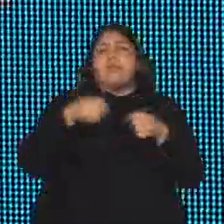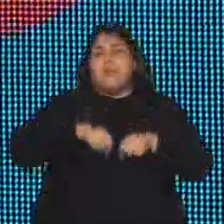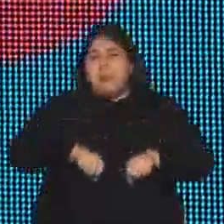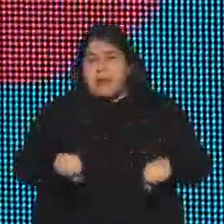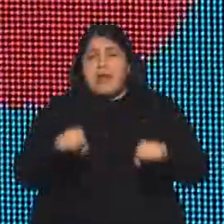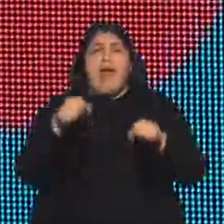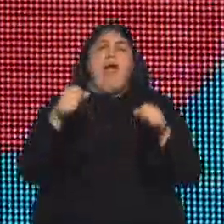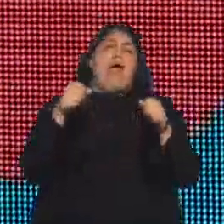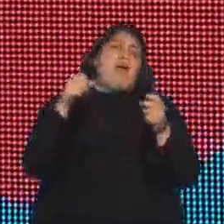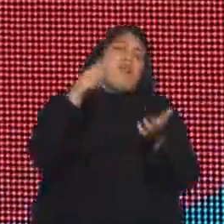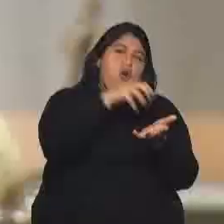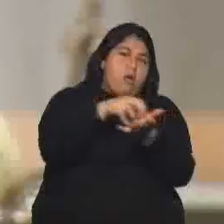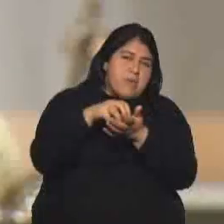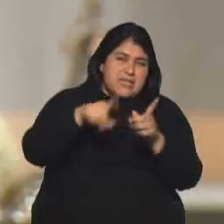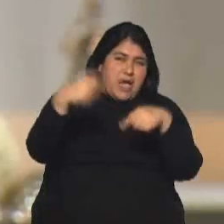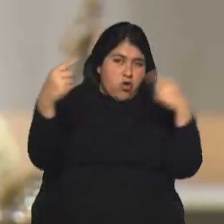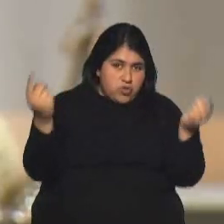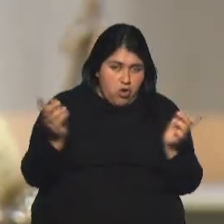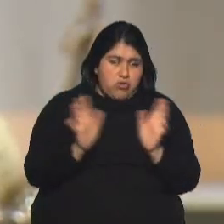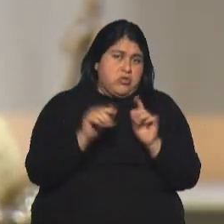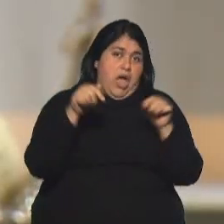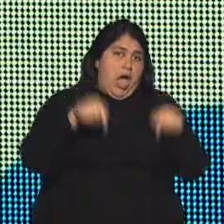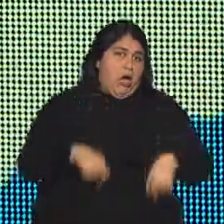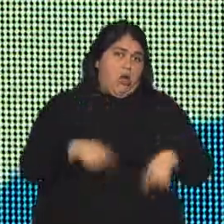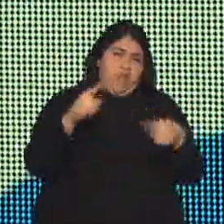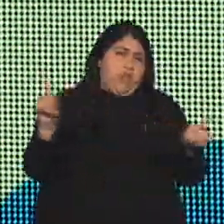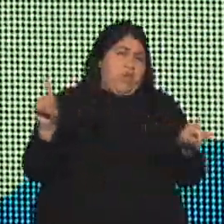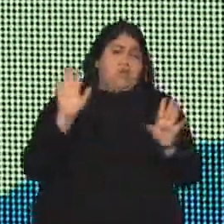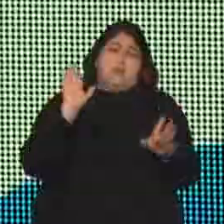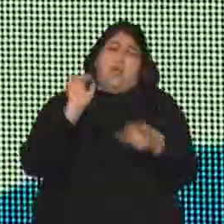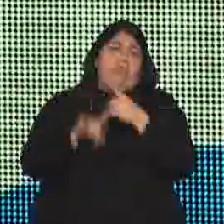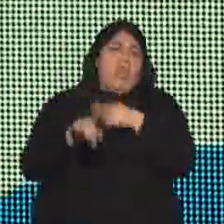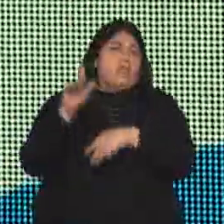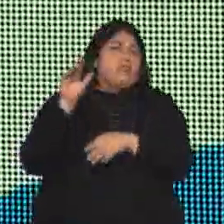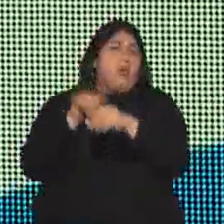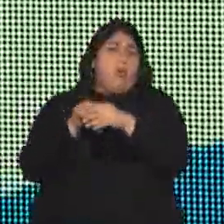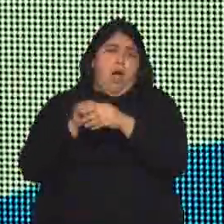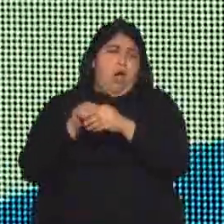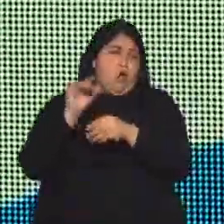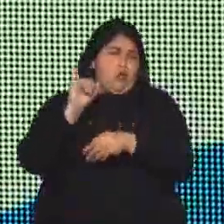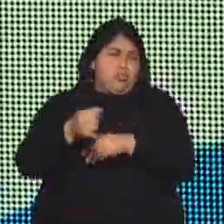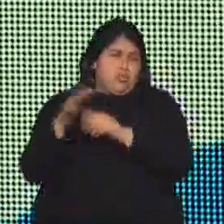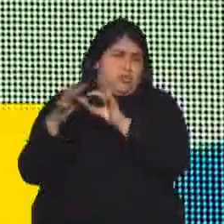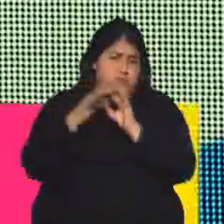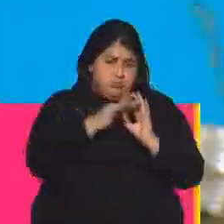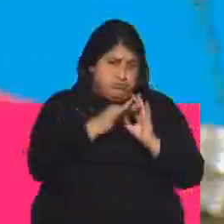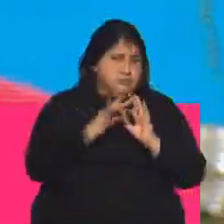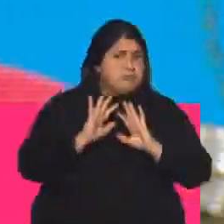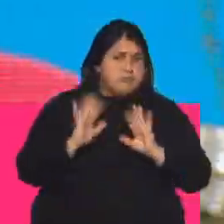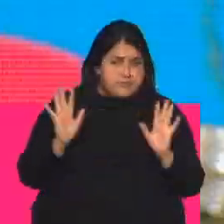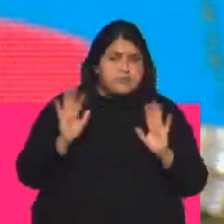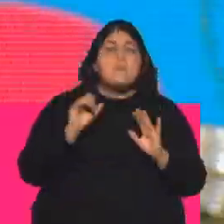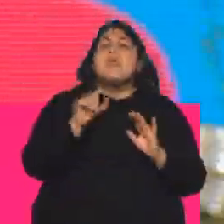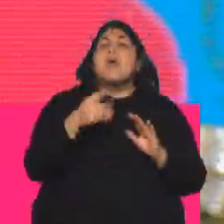tiendas de retail. Ahora no. Entonces, vos por ahí vas con tu tarjeta emitida por una cadena de electrodomésticos y te la van a rebotar.